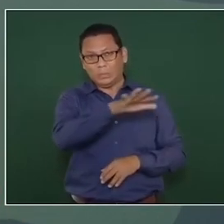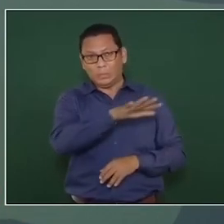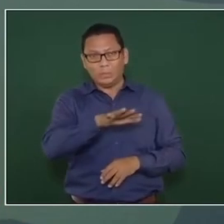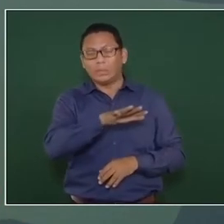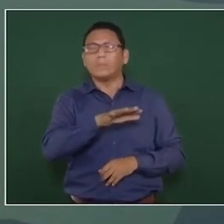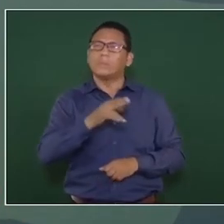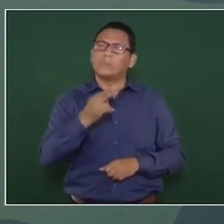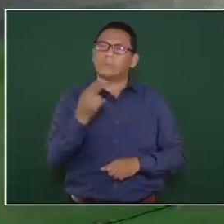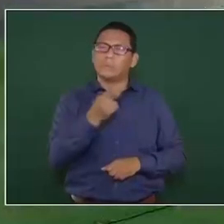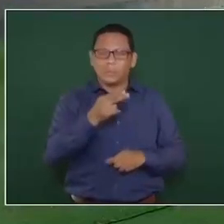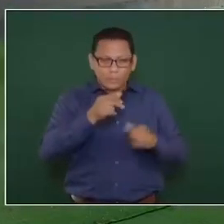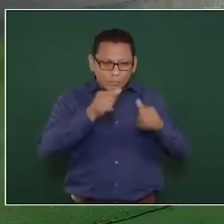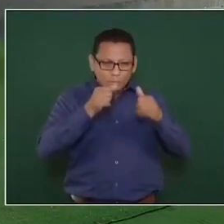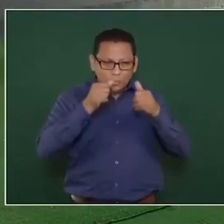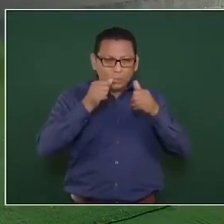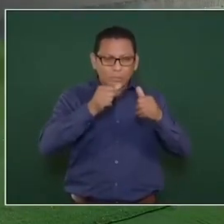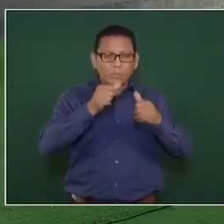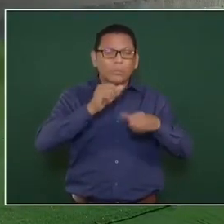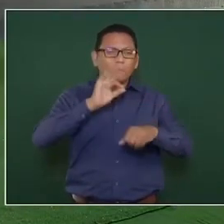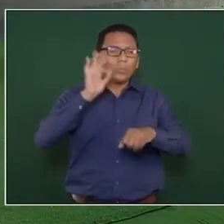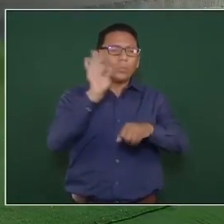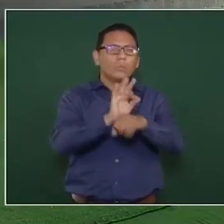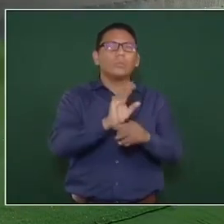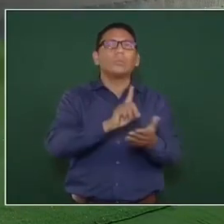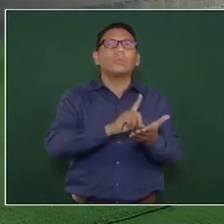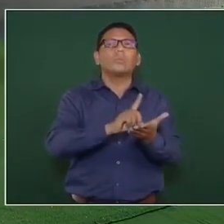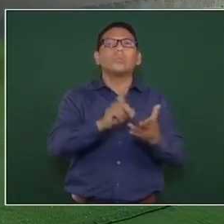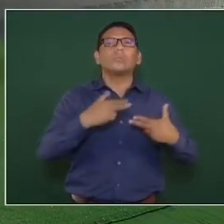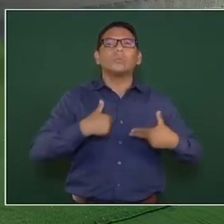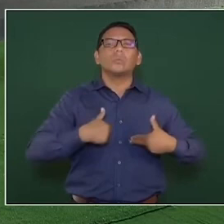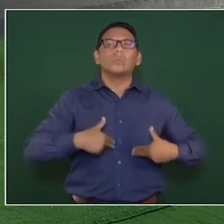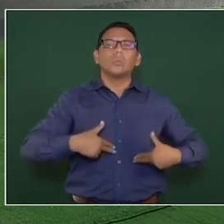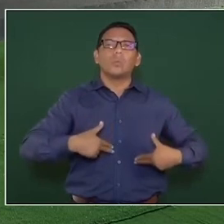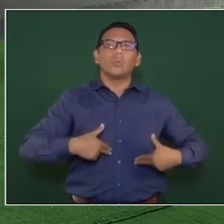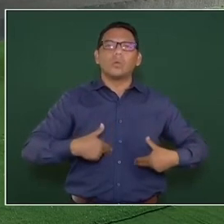que se les protejan sus derechos humanos.